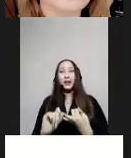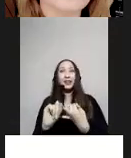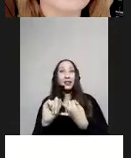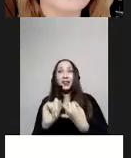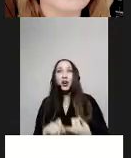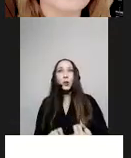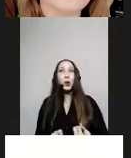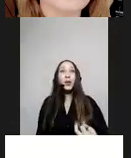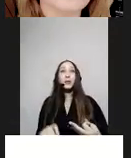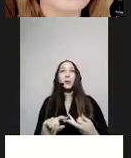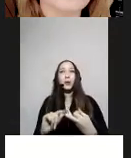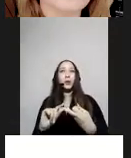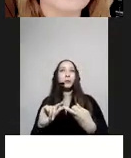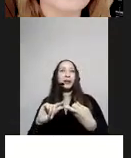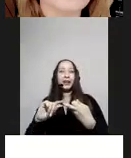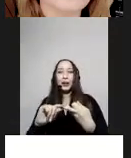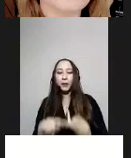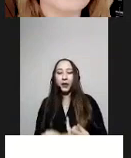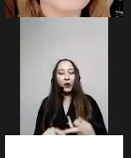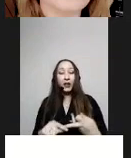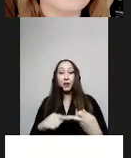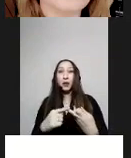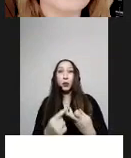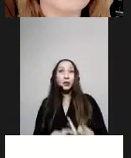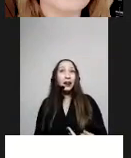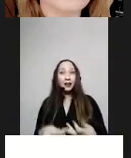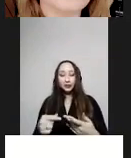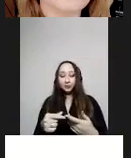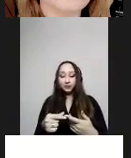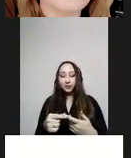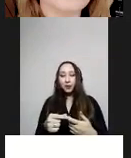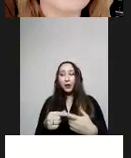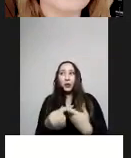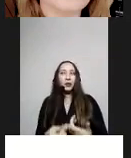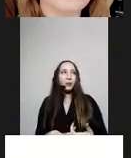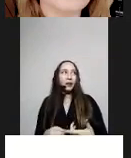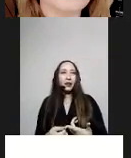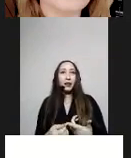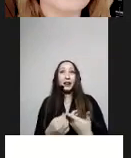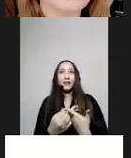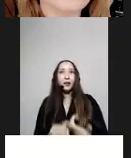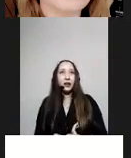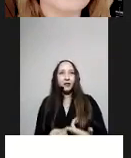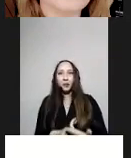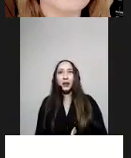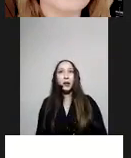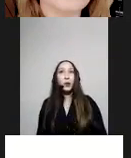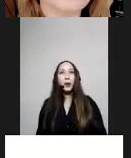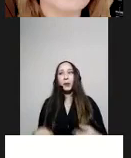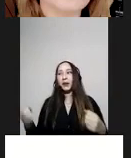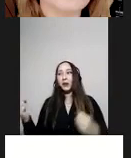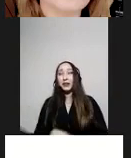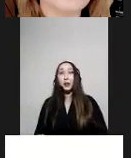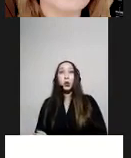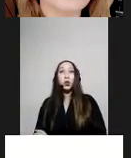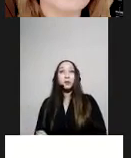libere endorfinas y me voy a sentir bien conmigo mismo, me voy a mirar al espejo y me va a gustar la forma de mi cuerpo